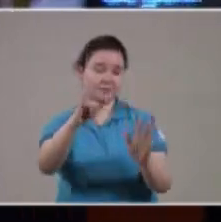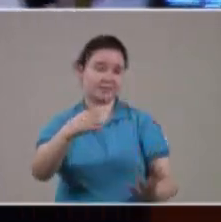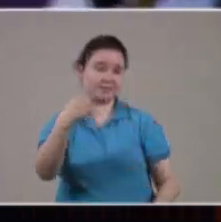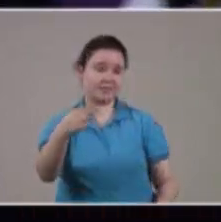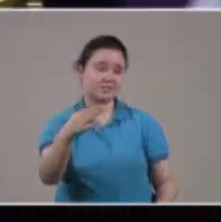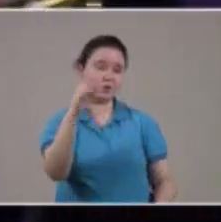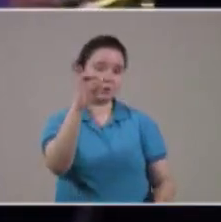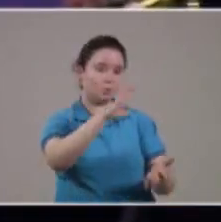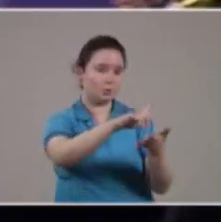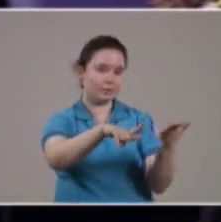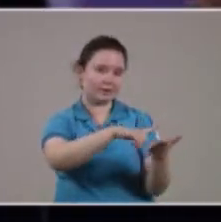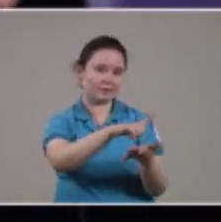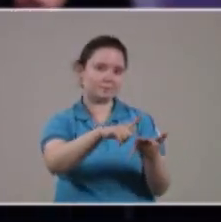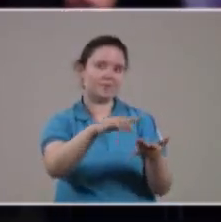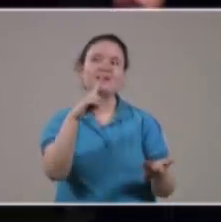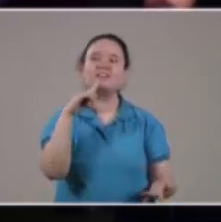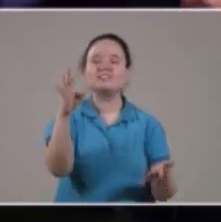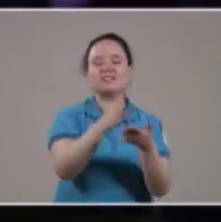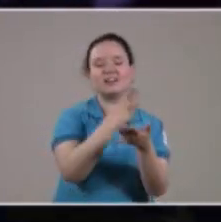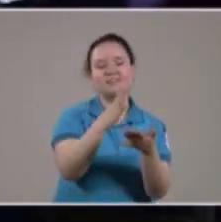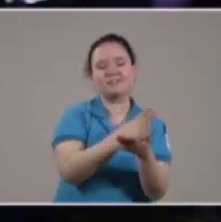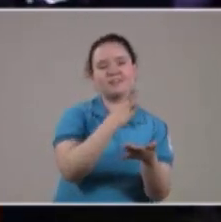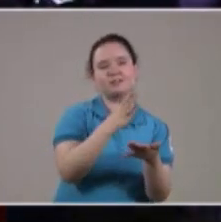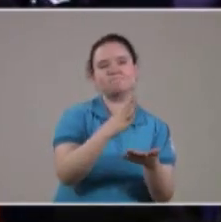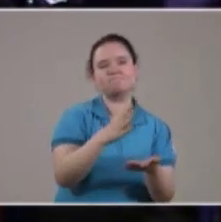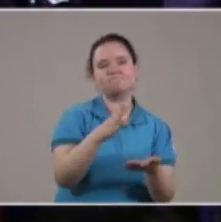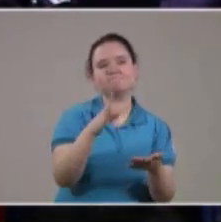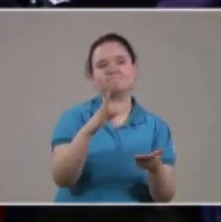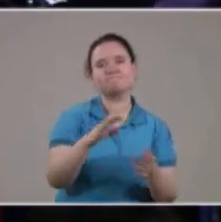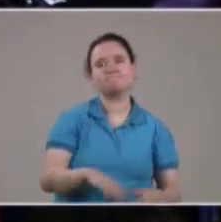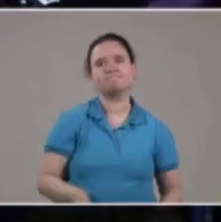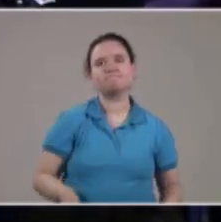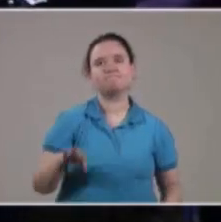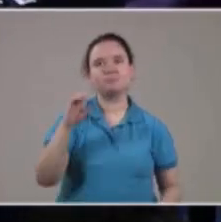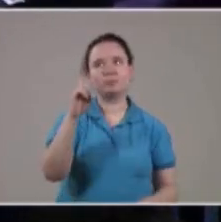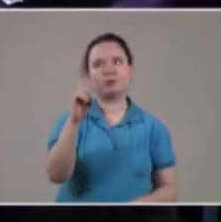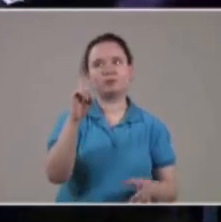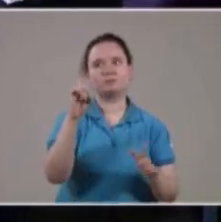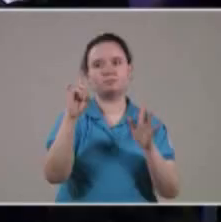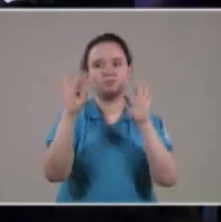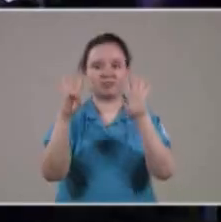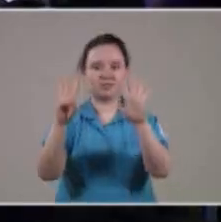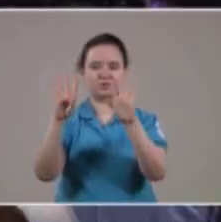dice acá en la Biblia antigua, 1909,